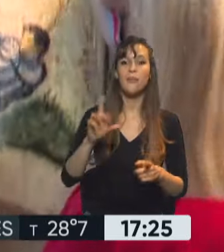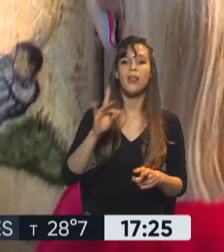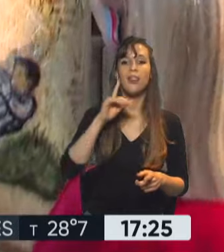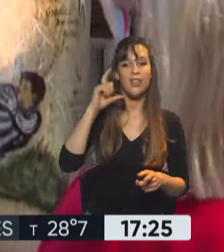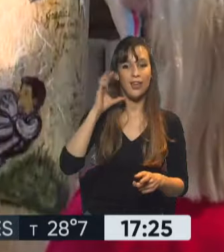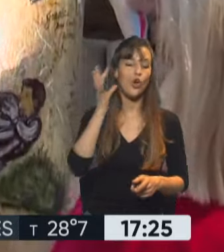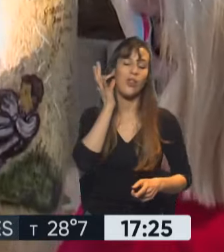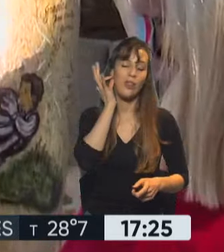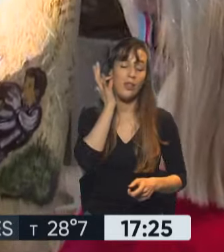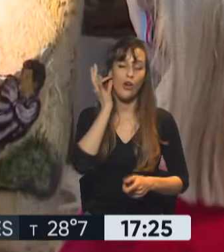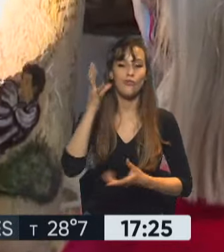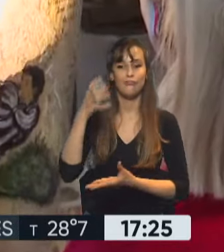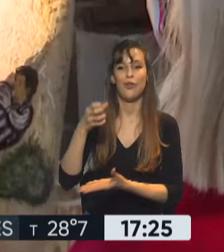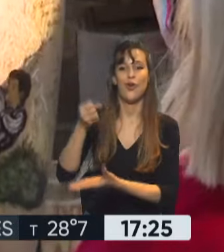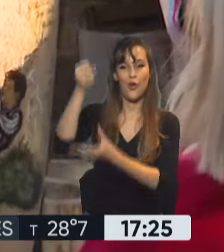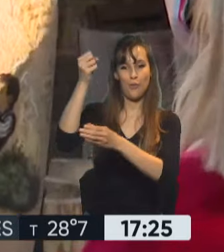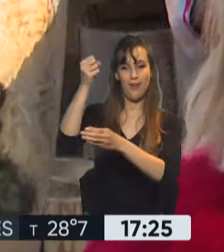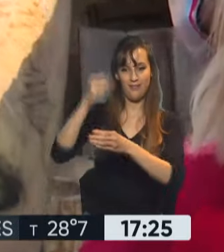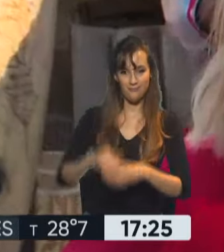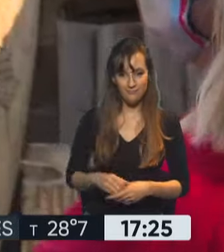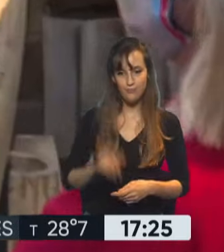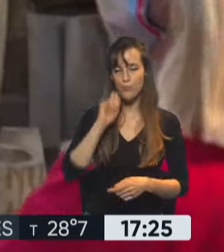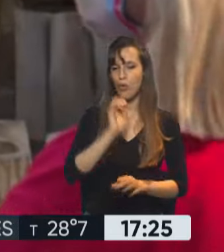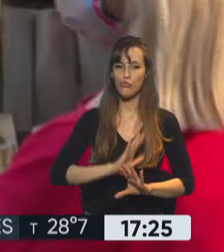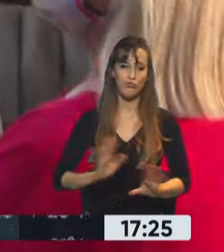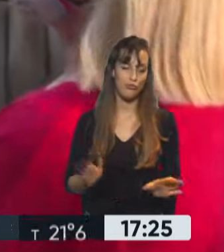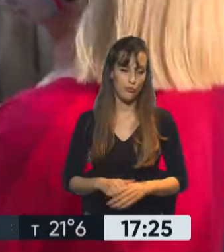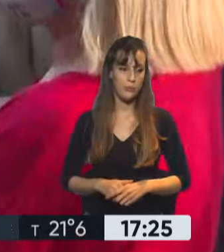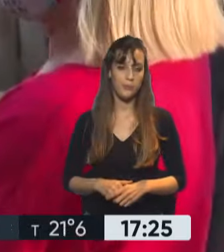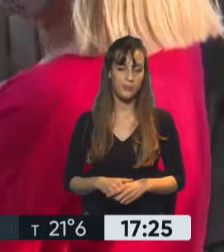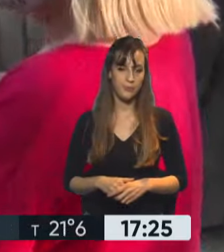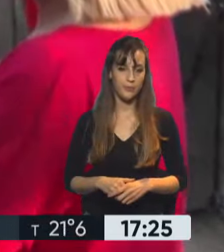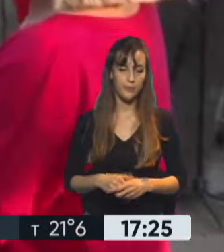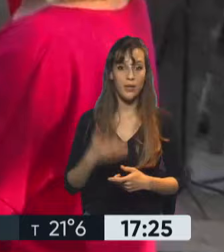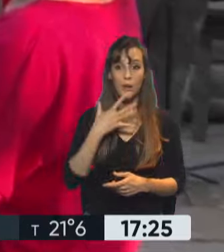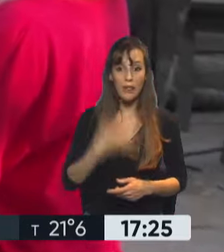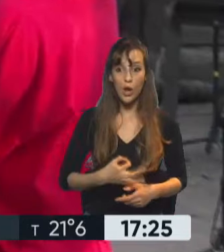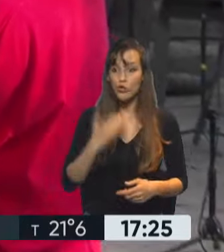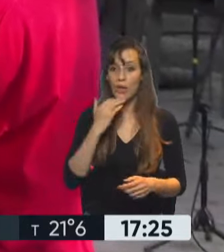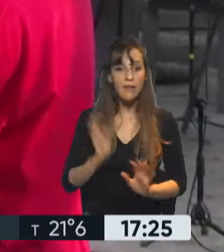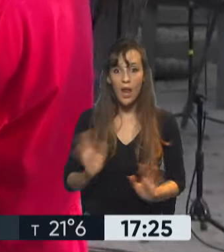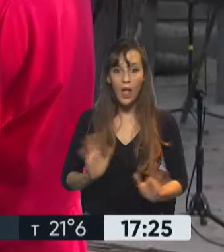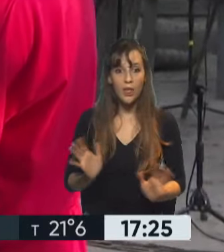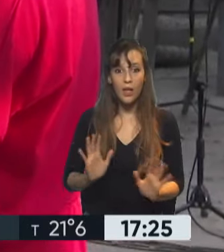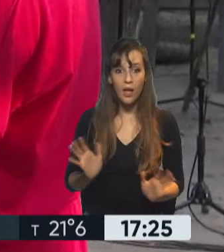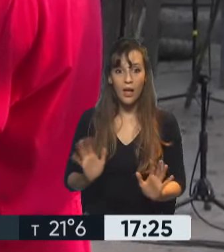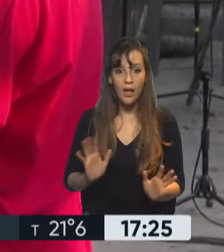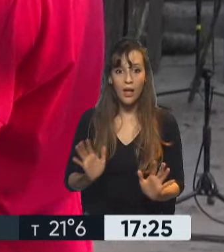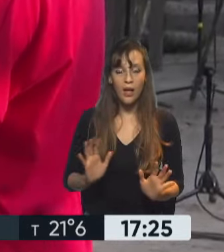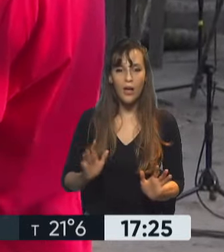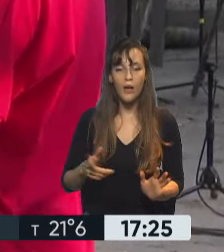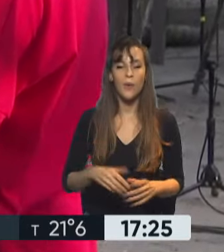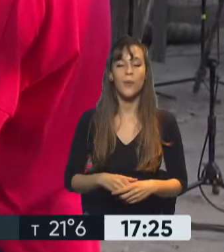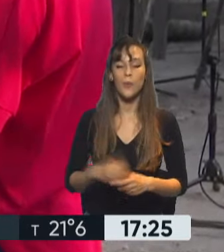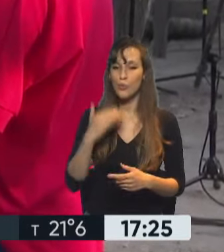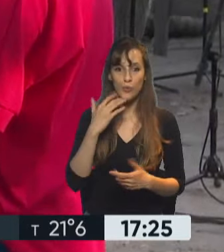mirá. Mirá qué bueno. No, hermoso. Bueno. Pero de verdad no es que no sabía nada, por eso me lo traía. ¿De dónde va con esto?